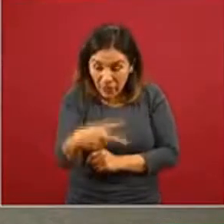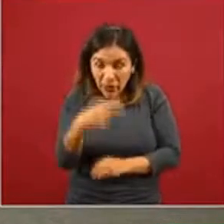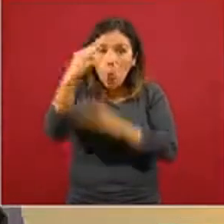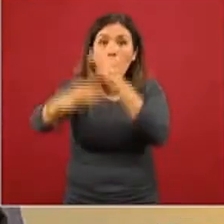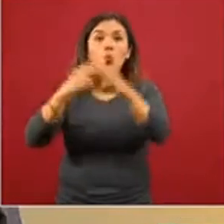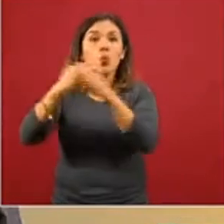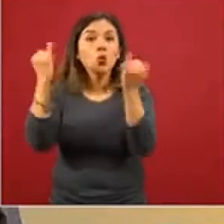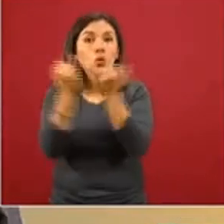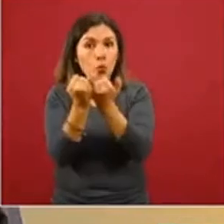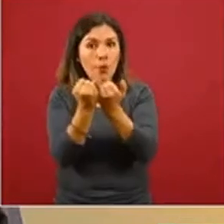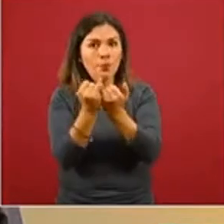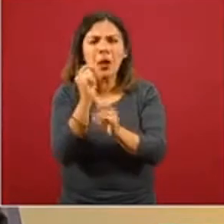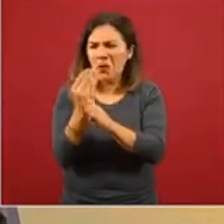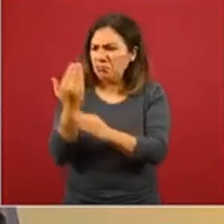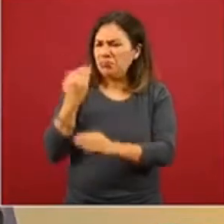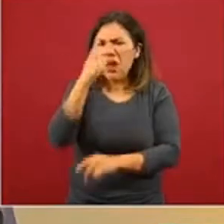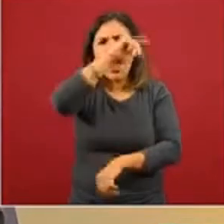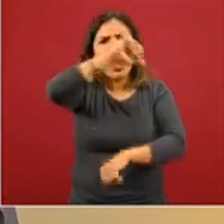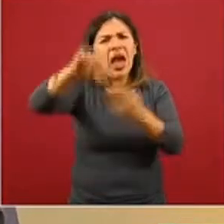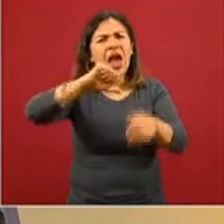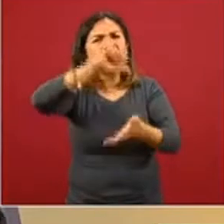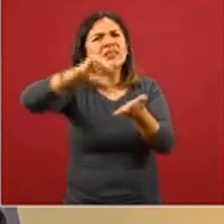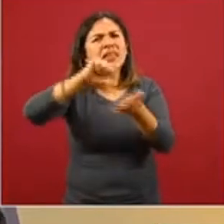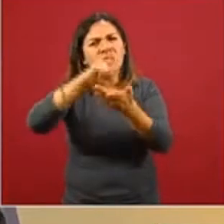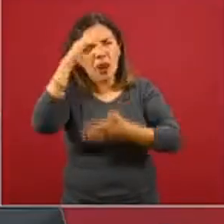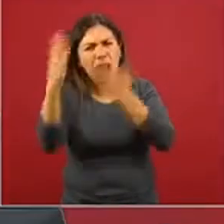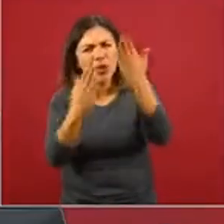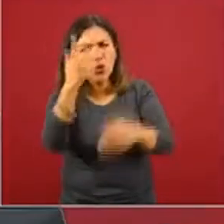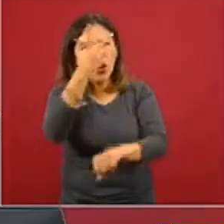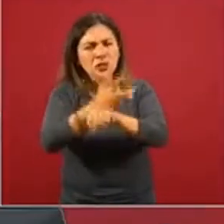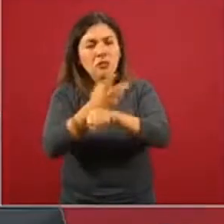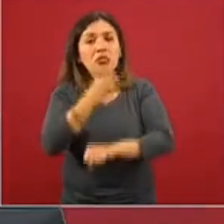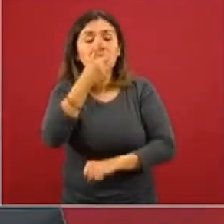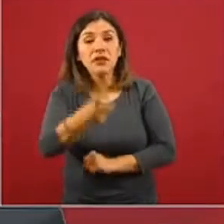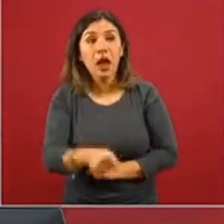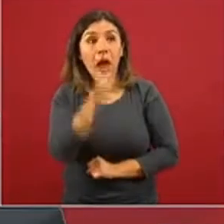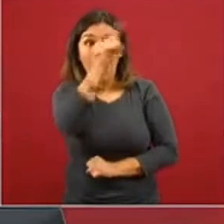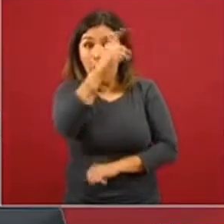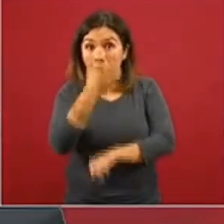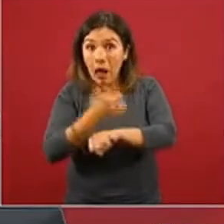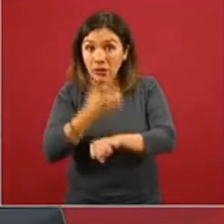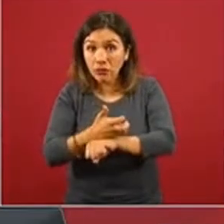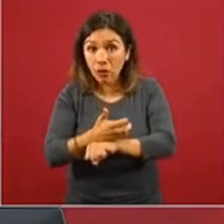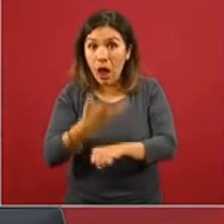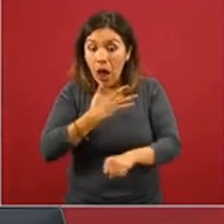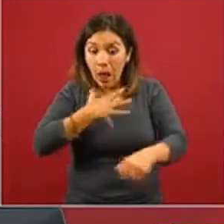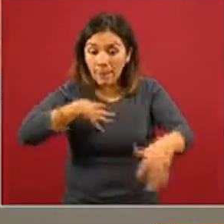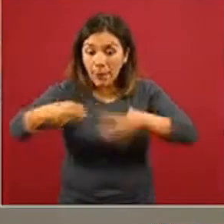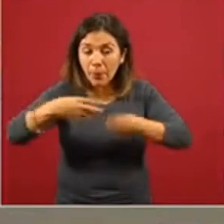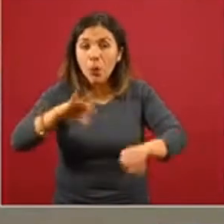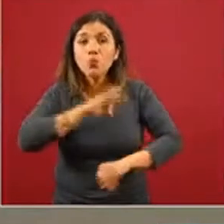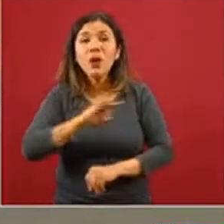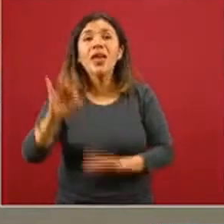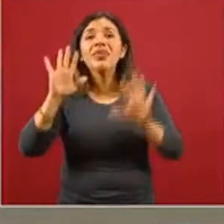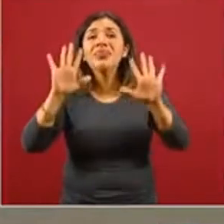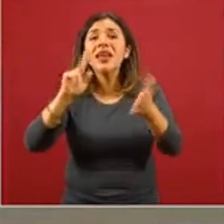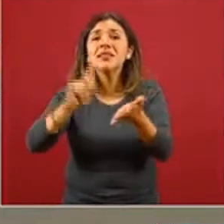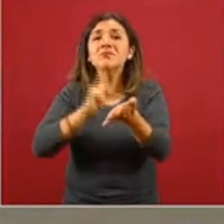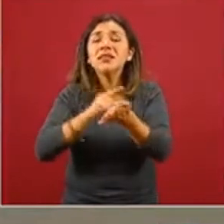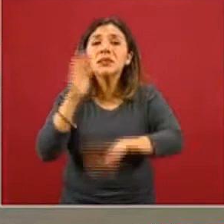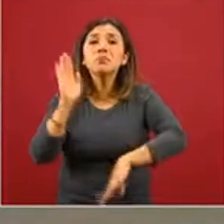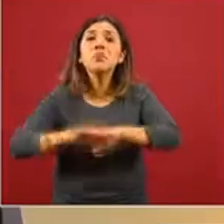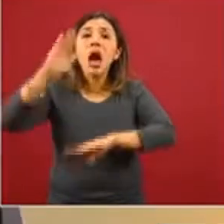Centros de Control de Enfermedades de Estados Unidos daban una cifra. Decían, en Estados Unidos la epidemia podría ser 10 veces